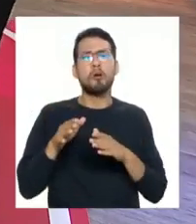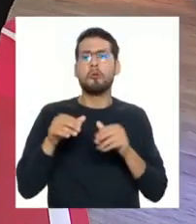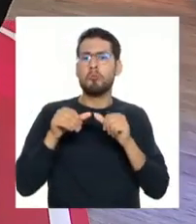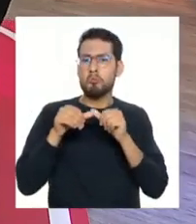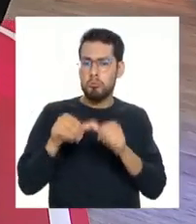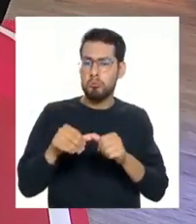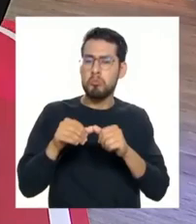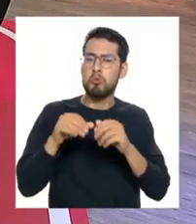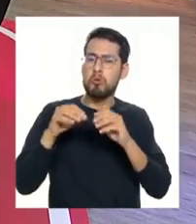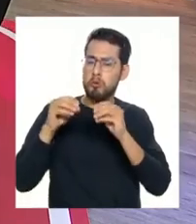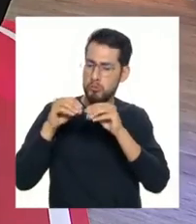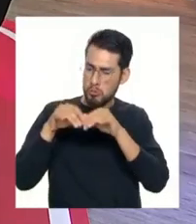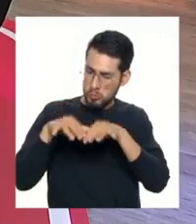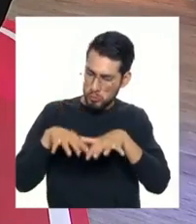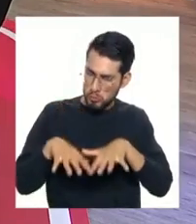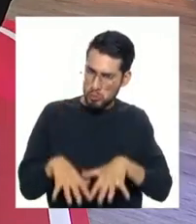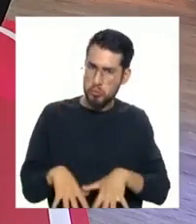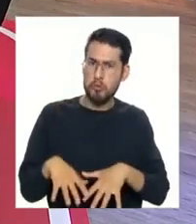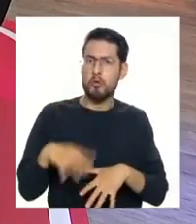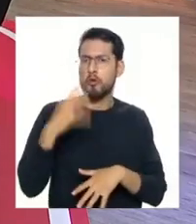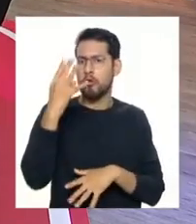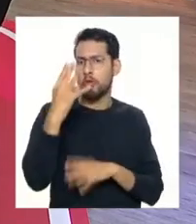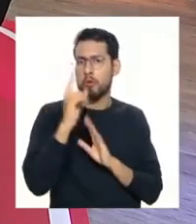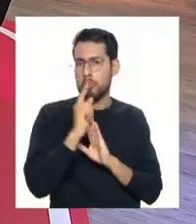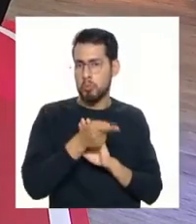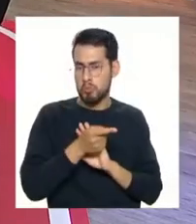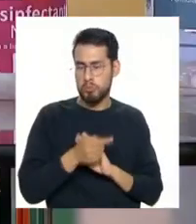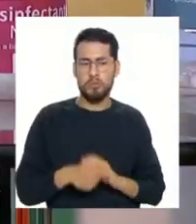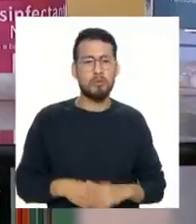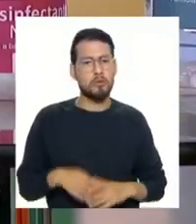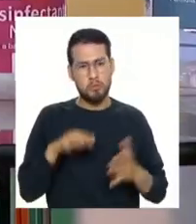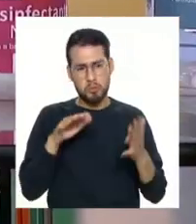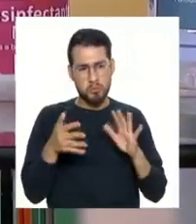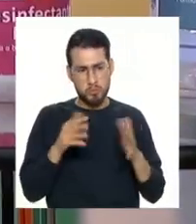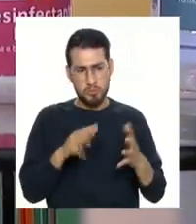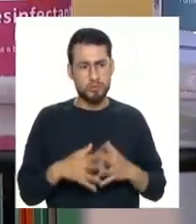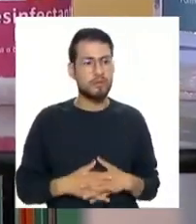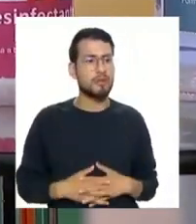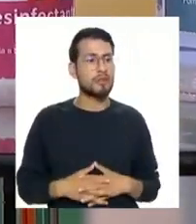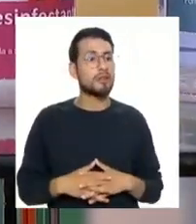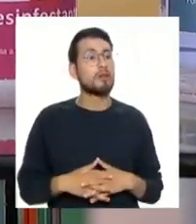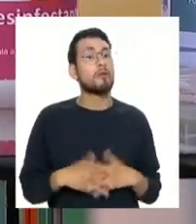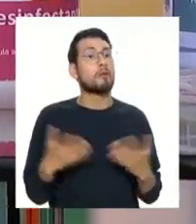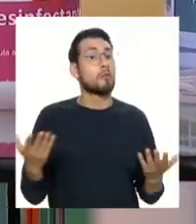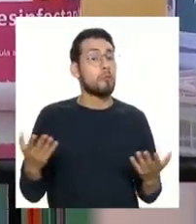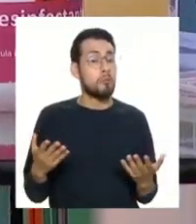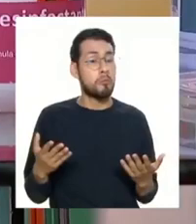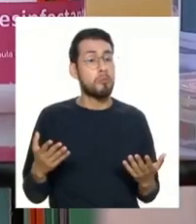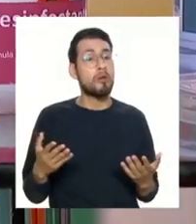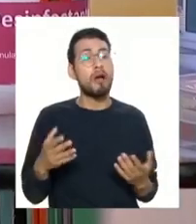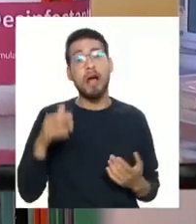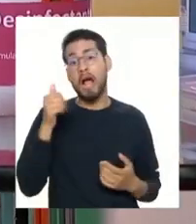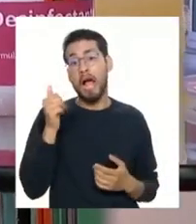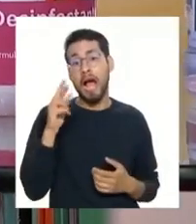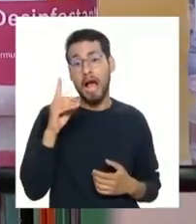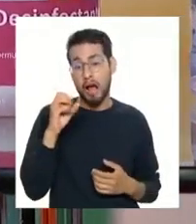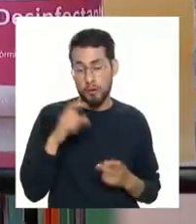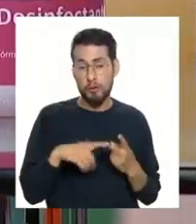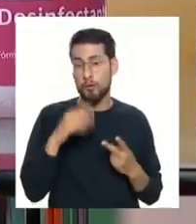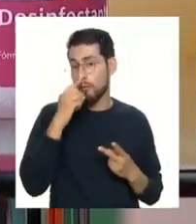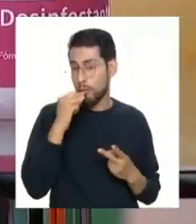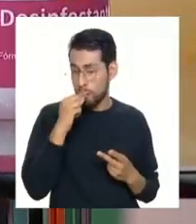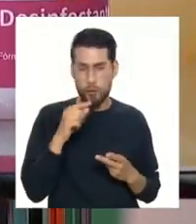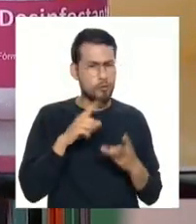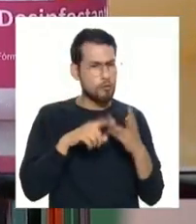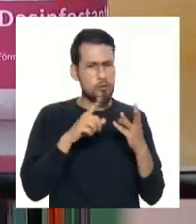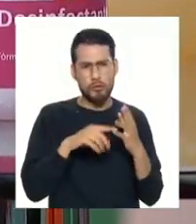reposar nuestras frutas o verduras por 4 minutos aproximadamente. Pueden ser arándanos, fresas,